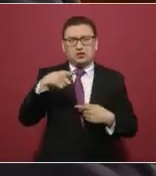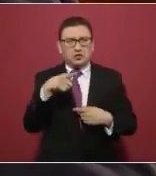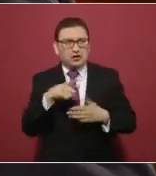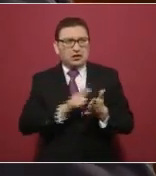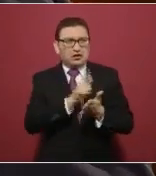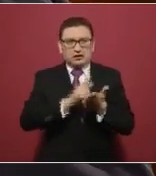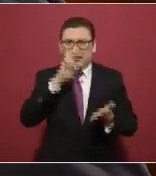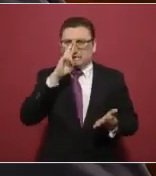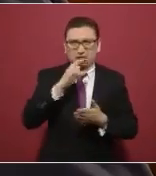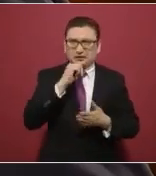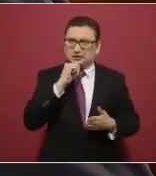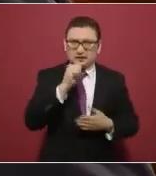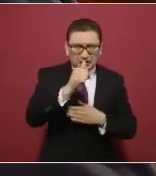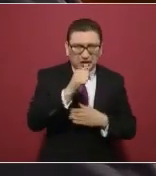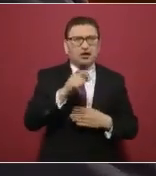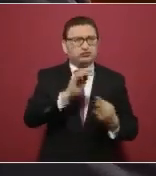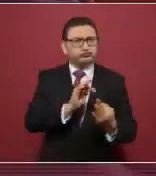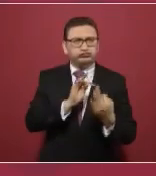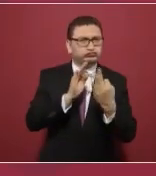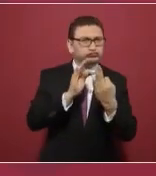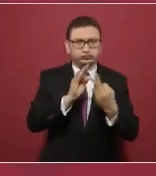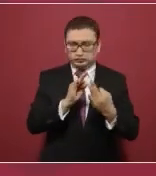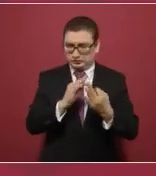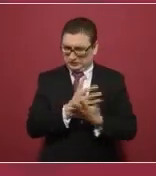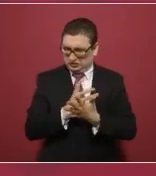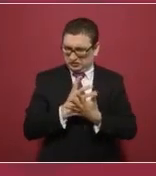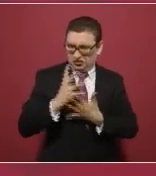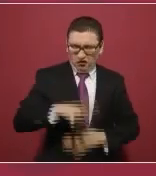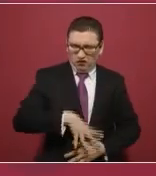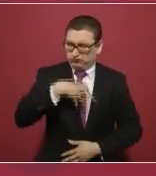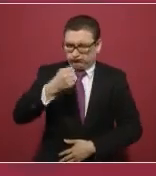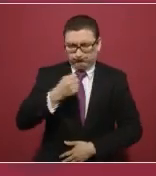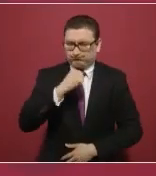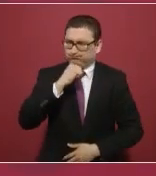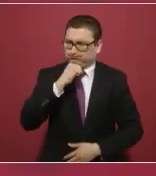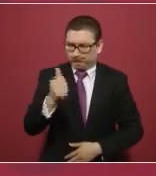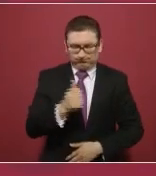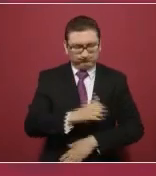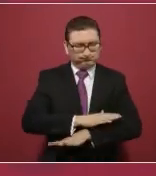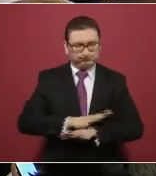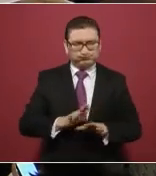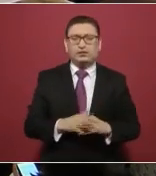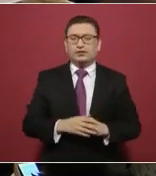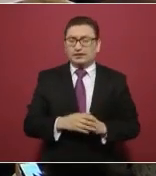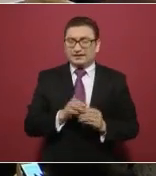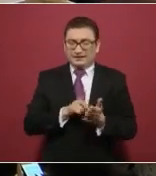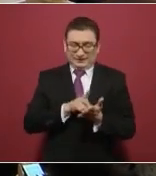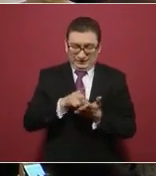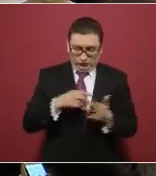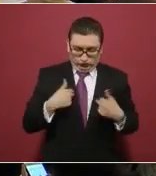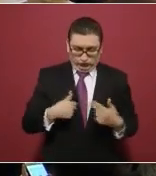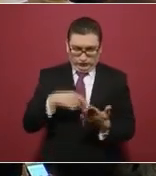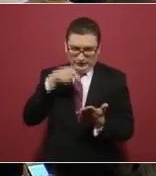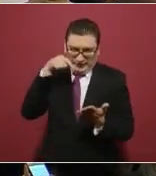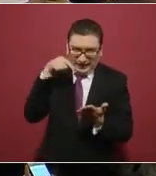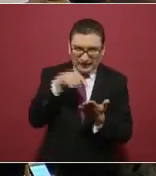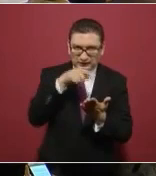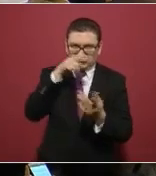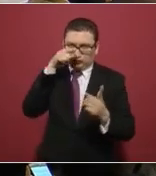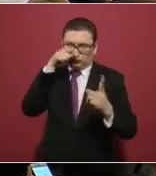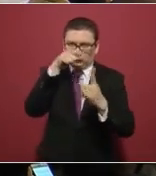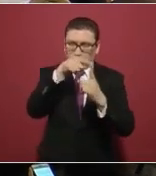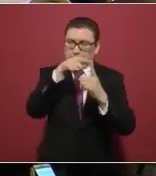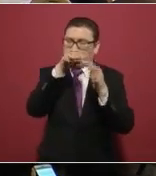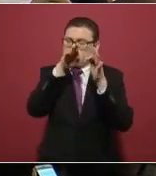sin excesos ni abusos de ningún tipo. La perspectiva de los derechos humanos es también un